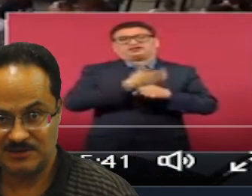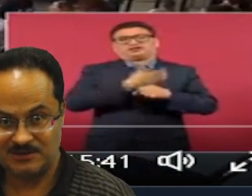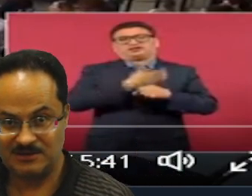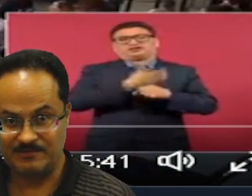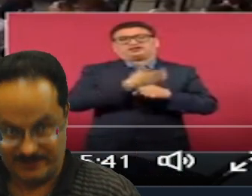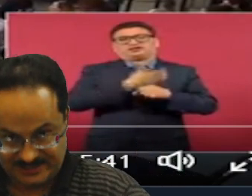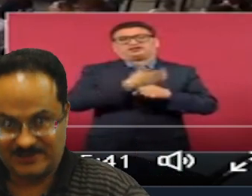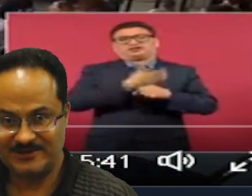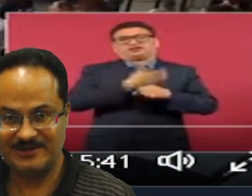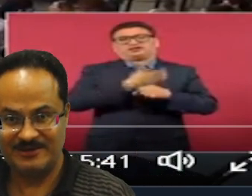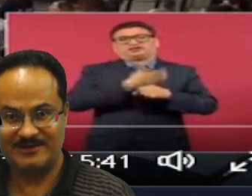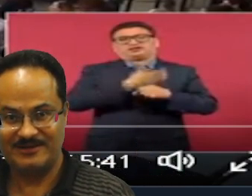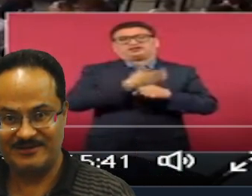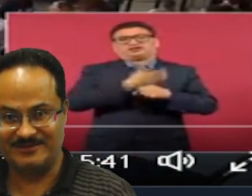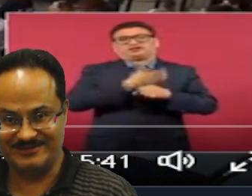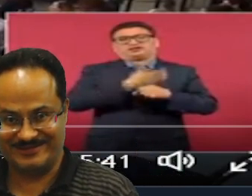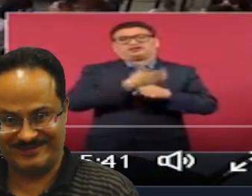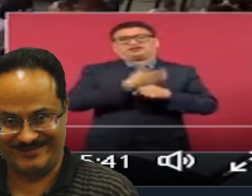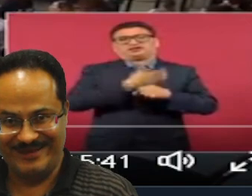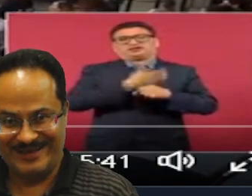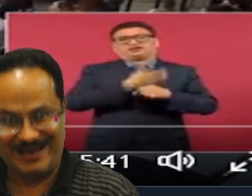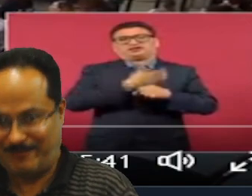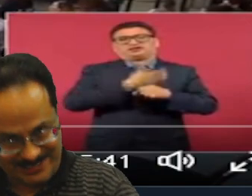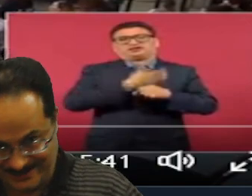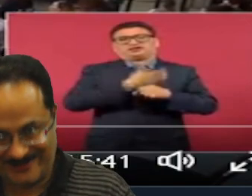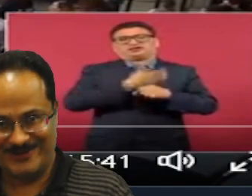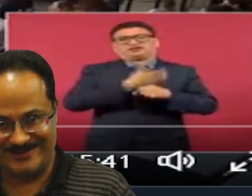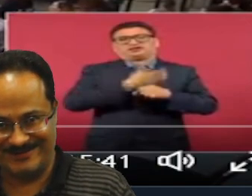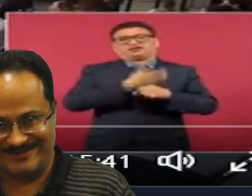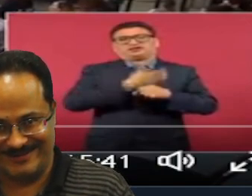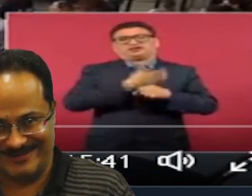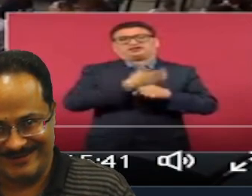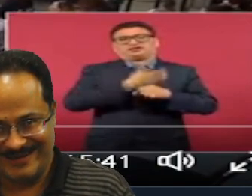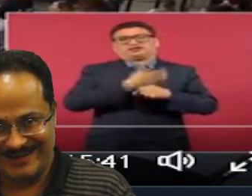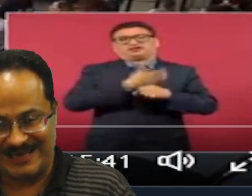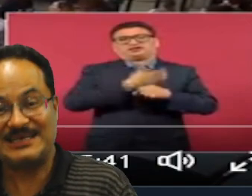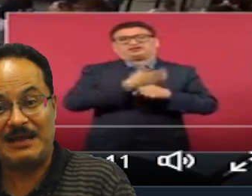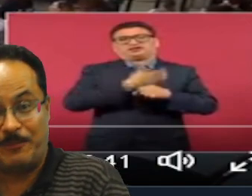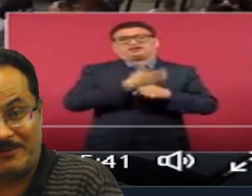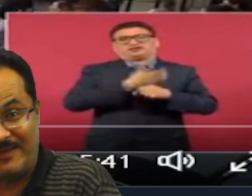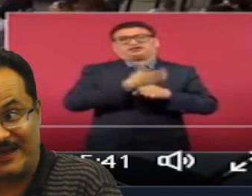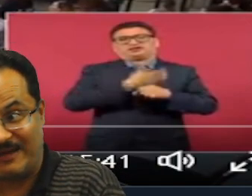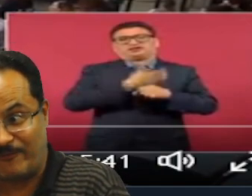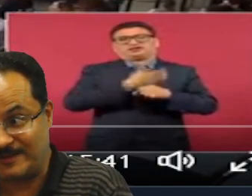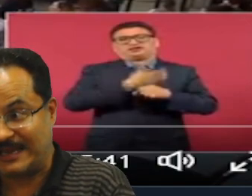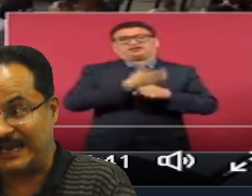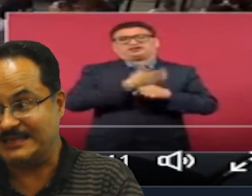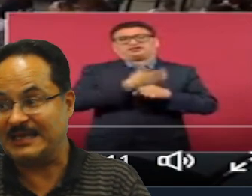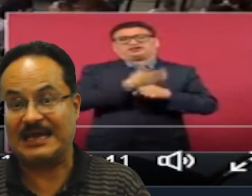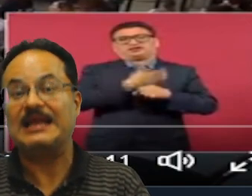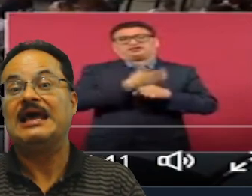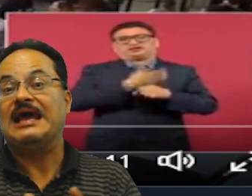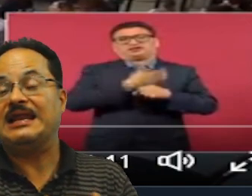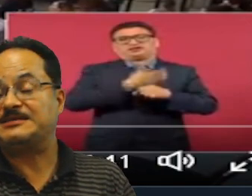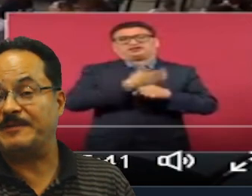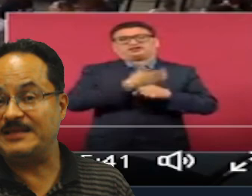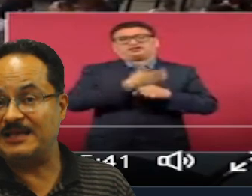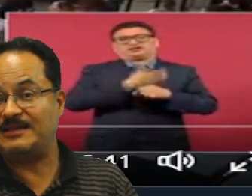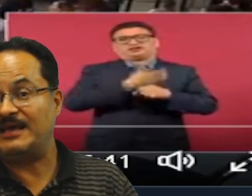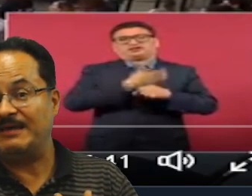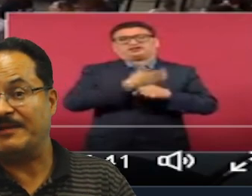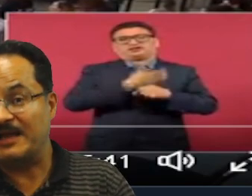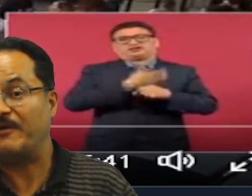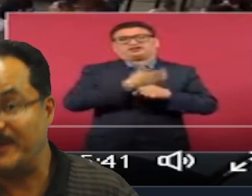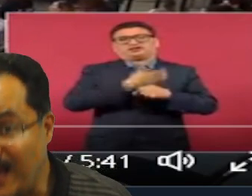eso por eso ya por eso esa es la prueba de que fue de que de que el